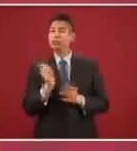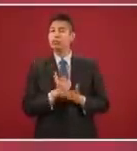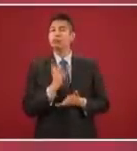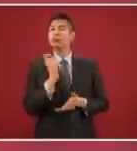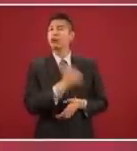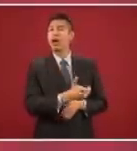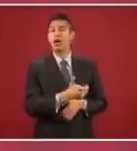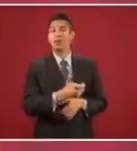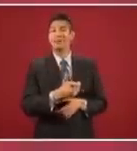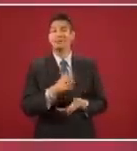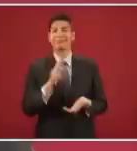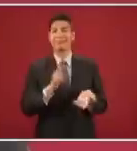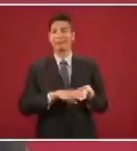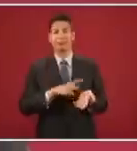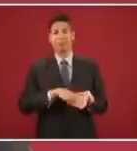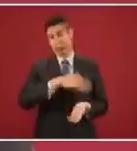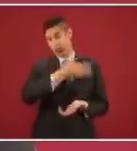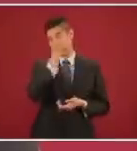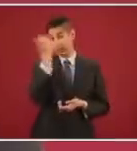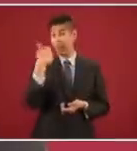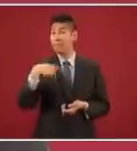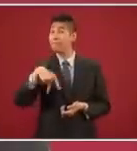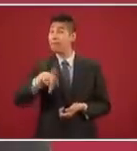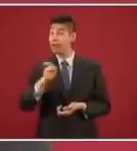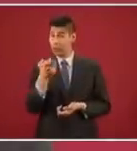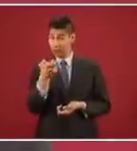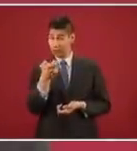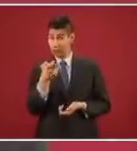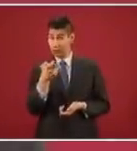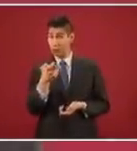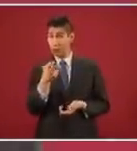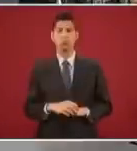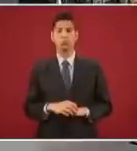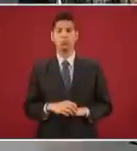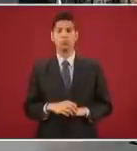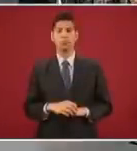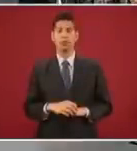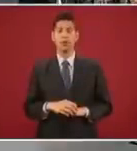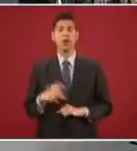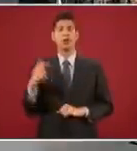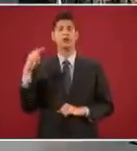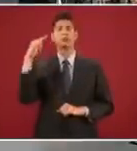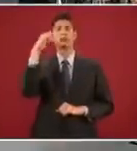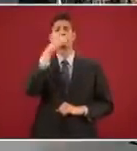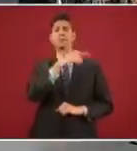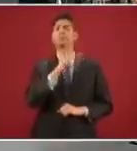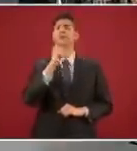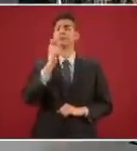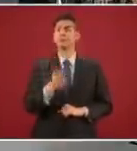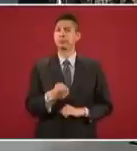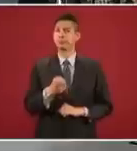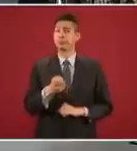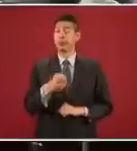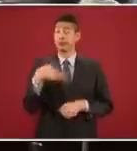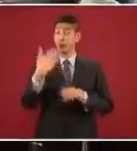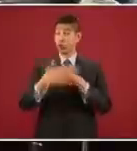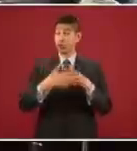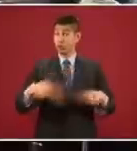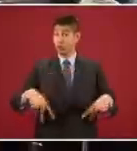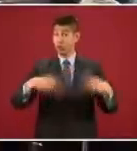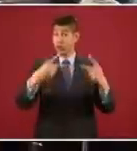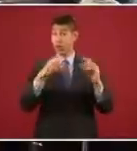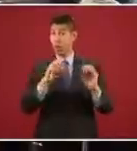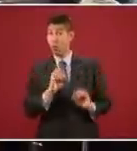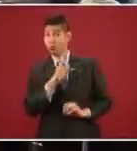esos recursos son recursos adicionales que se podrían mandar a salud. El avión se va o a vender o rentar, como mencionó